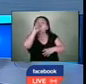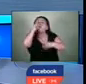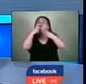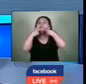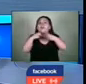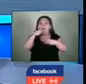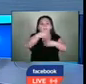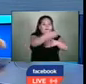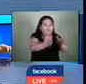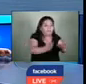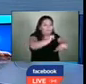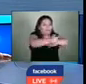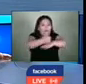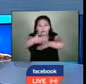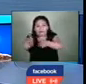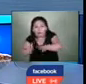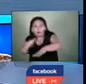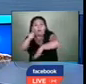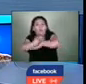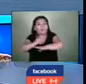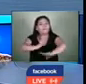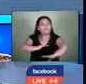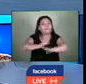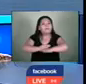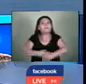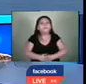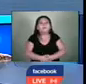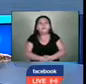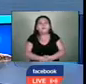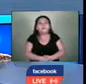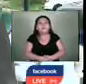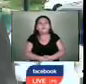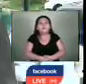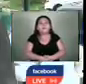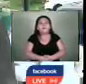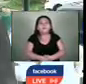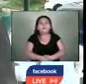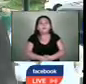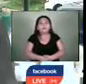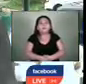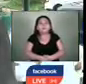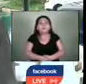móviles del Plan de Contingencia Epidemiológica.